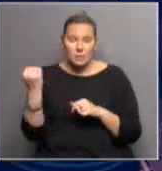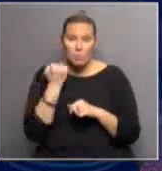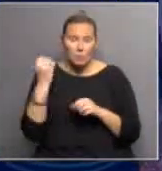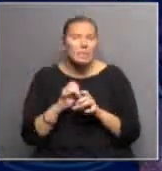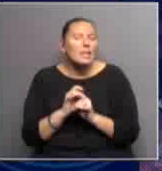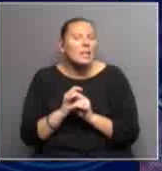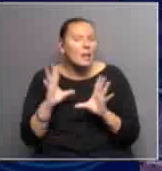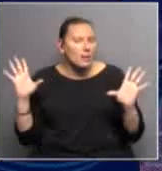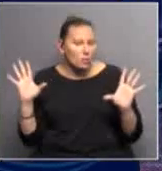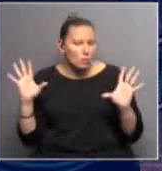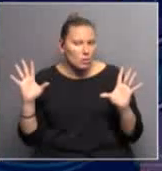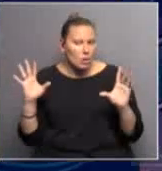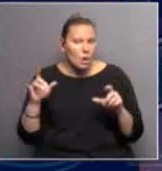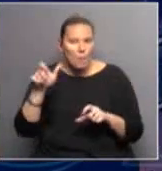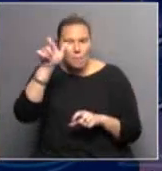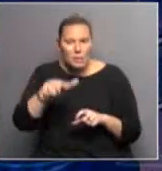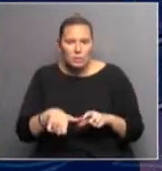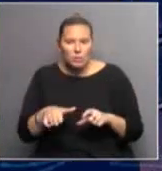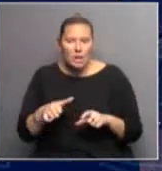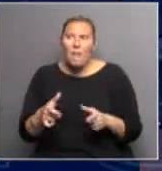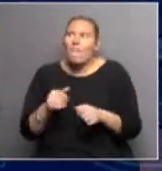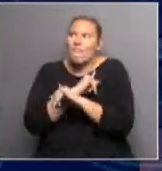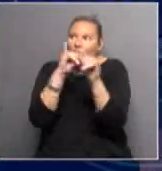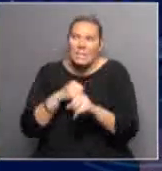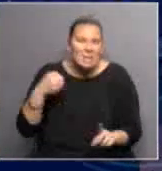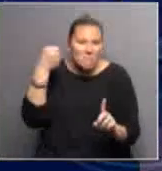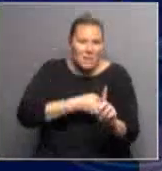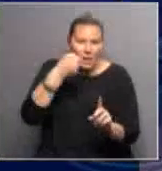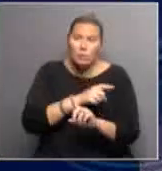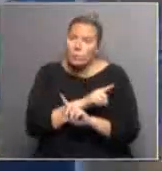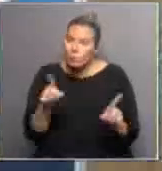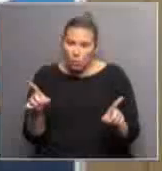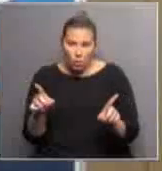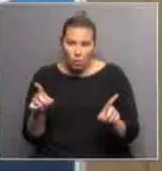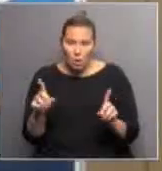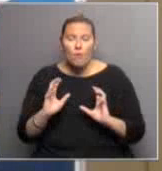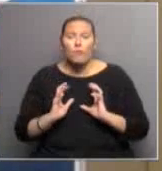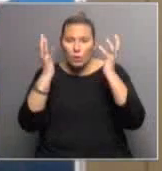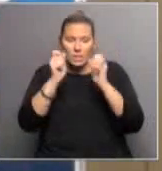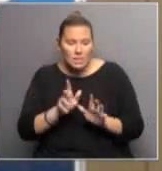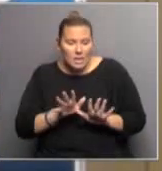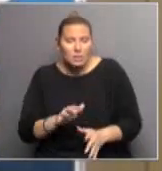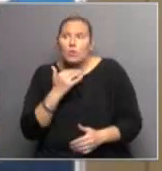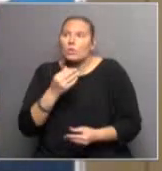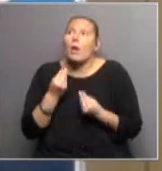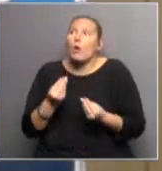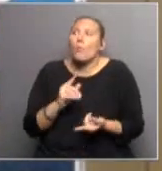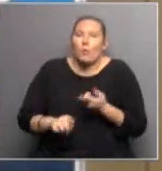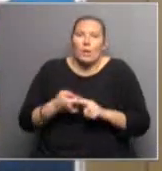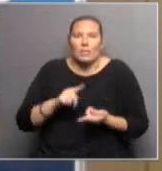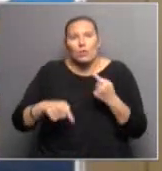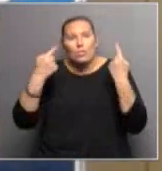quede claro, es que ningún hombre disfruta ejerciendo violencia. Los hombres ejercen violencia porque no saben de qué manera